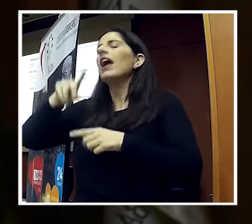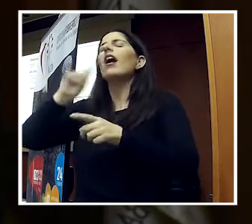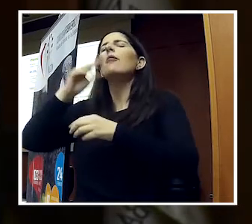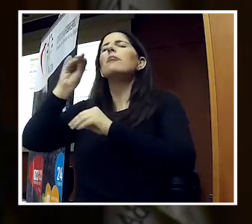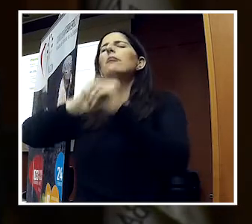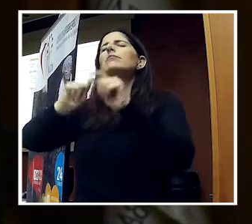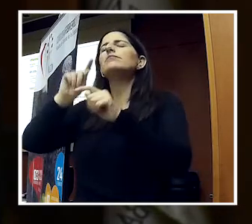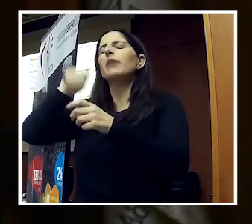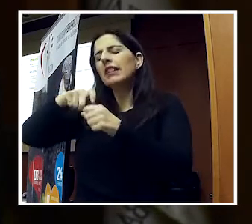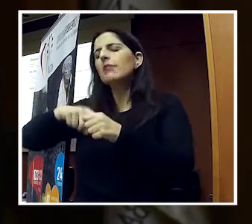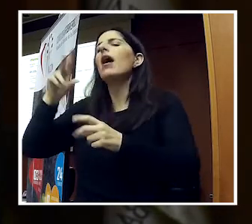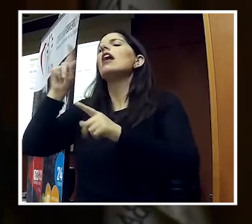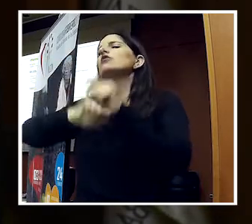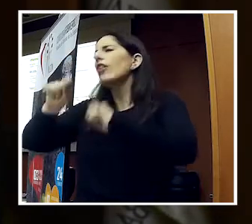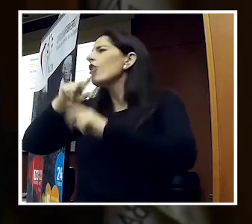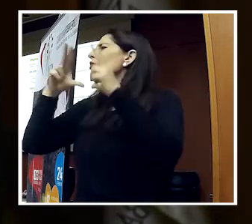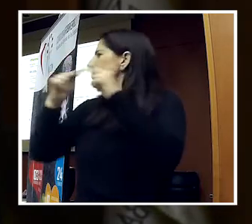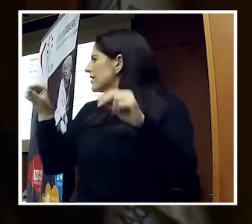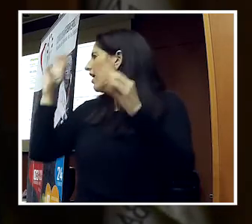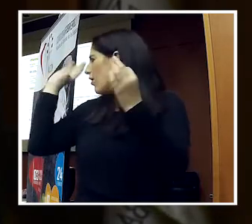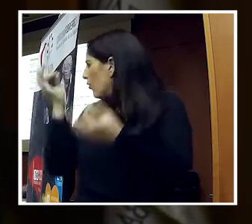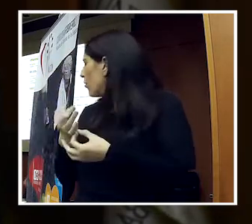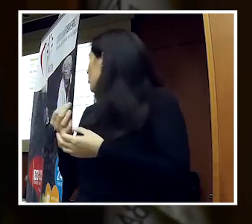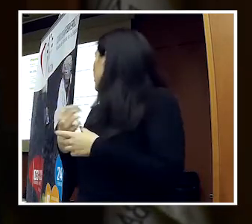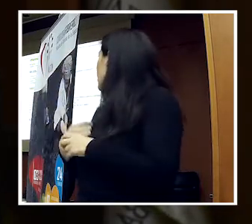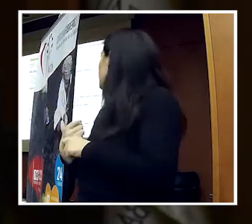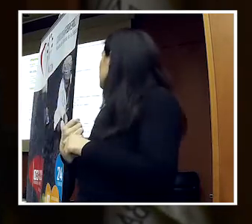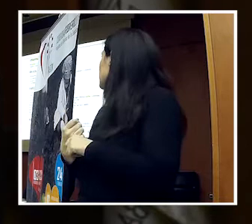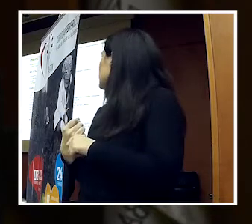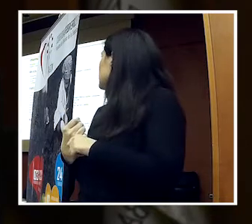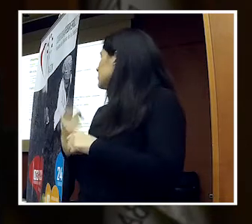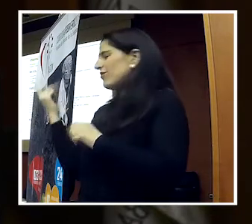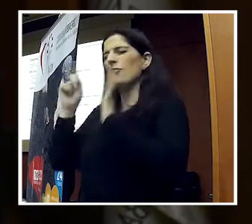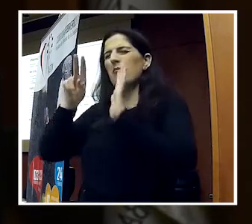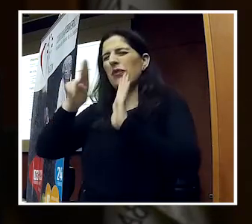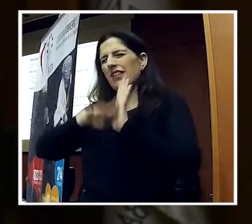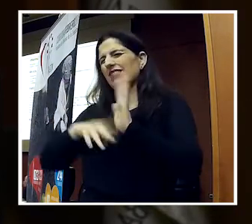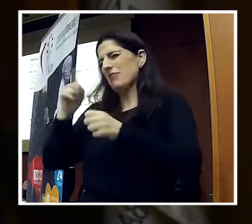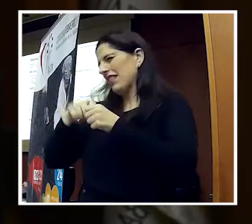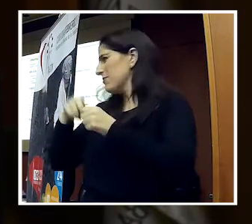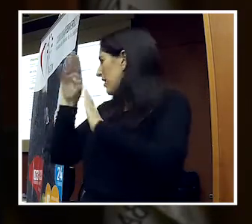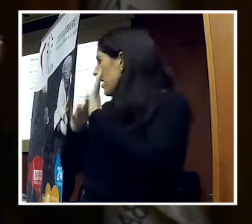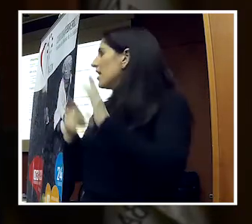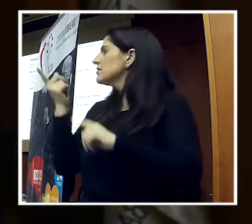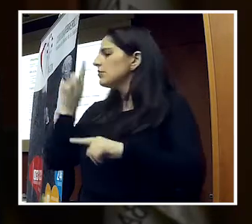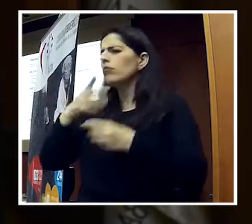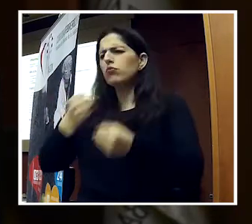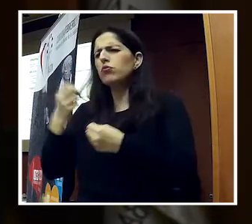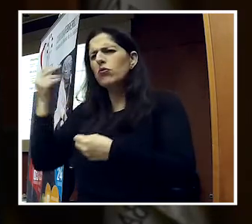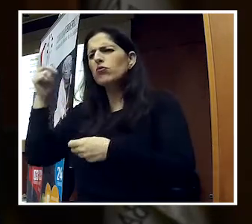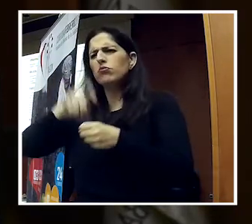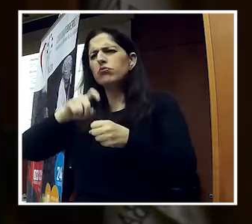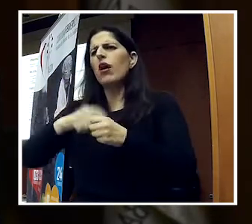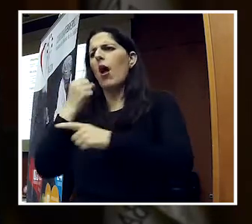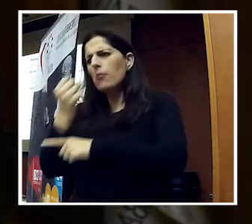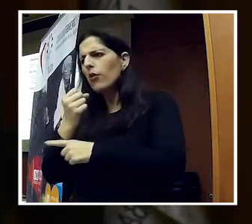muy importante, de numerosos grupos, como pueden ver aquí, y además muchísimas sociedades que van a avalar estos encuentros que van a tener a lo